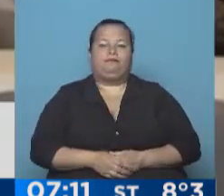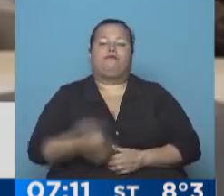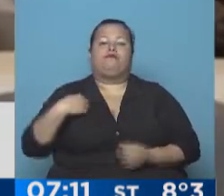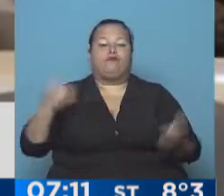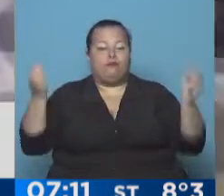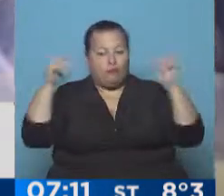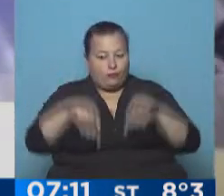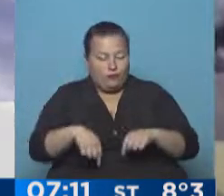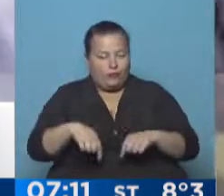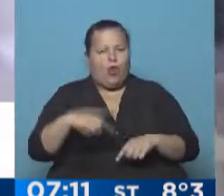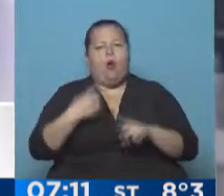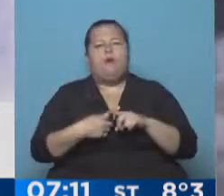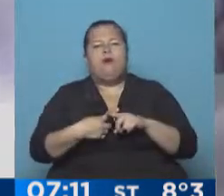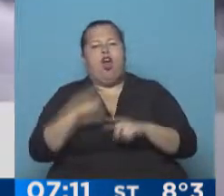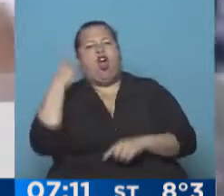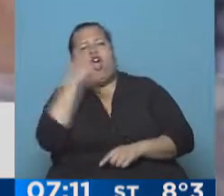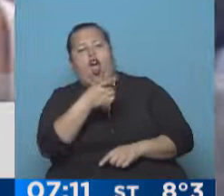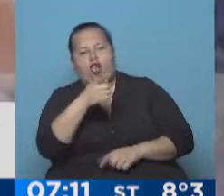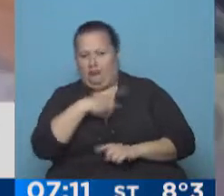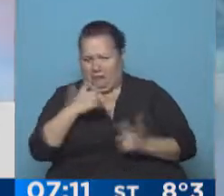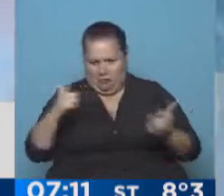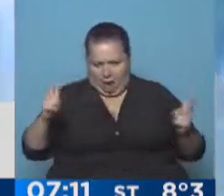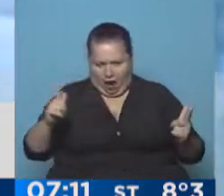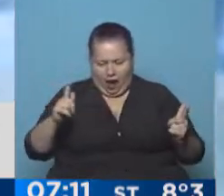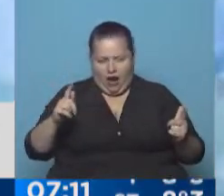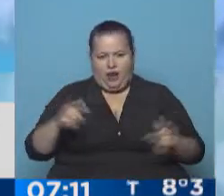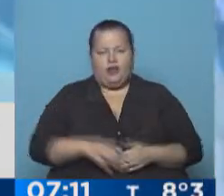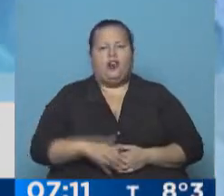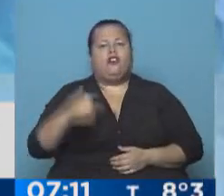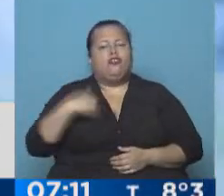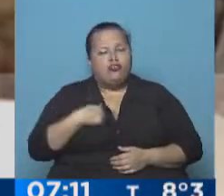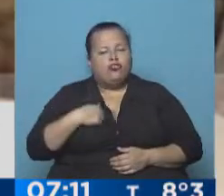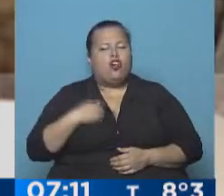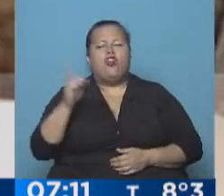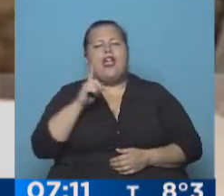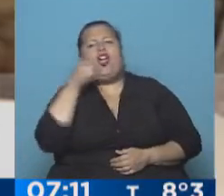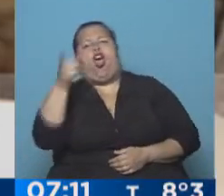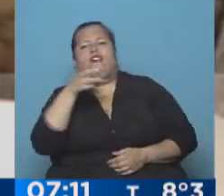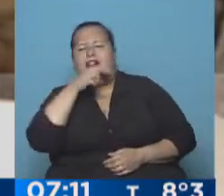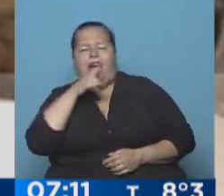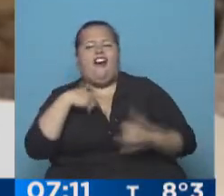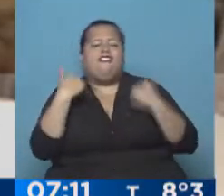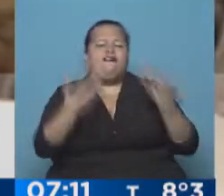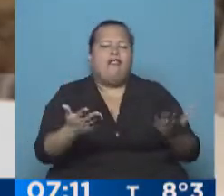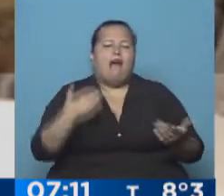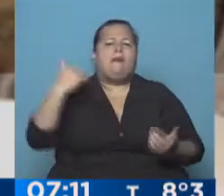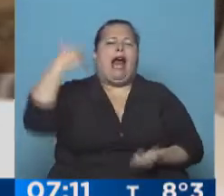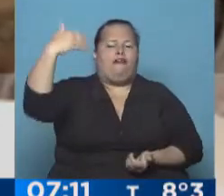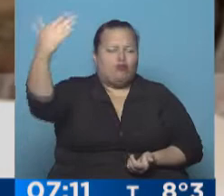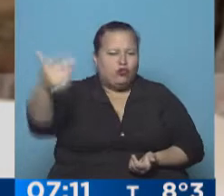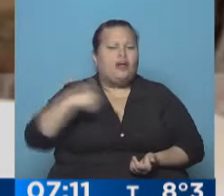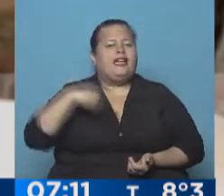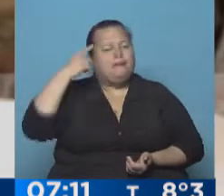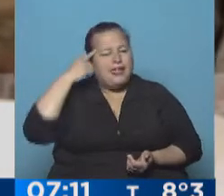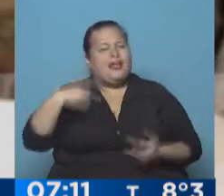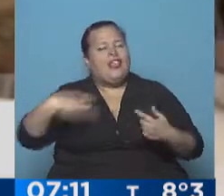acá, no porque estemos en contra de nadie. Nosotros no somos anti nadie, estamos a favor de nuestro futuro porque